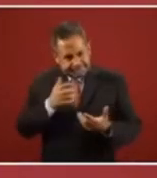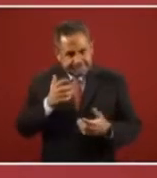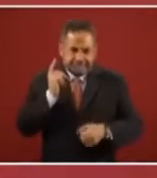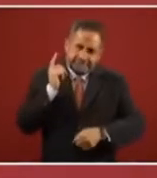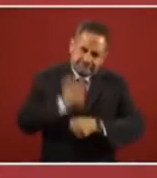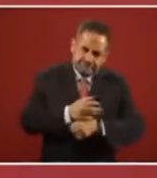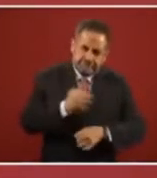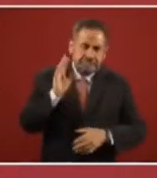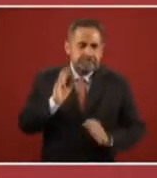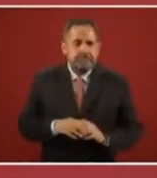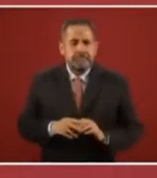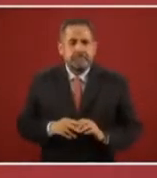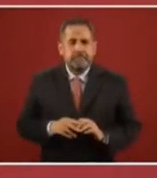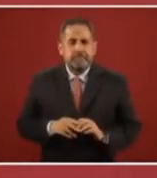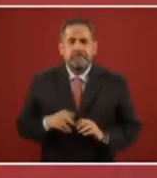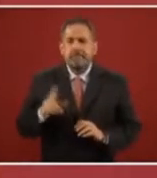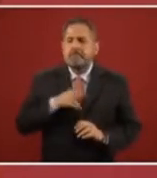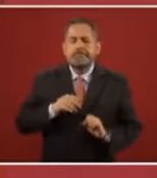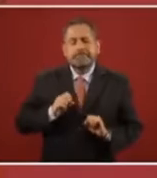nos vamos